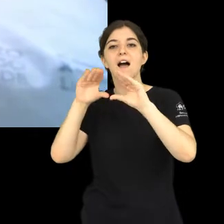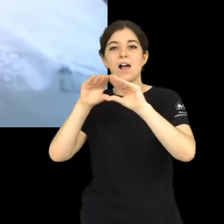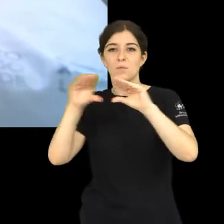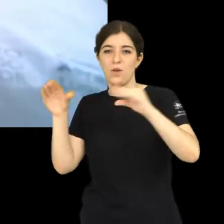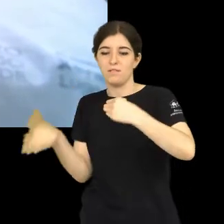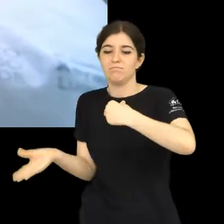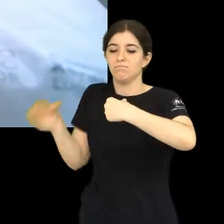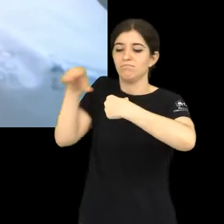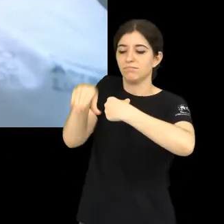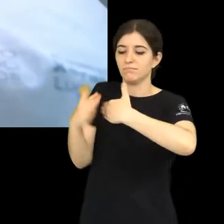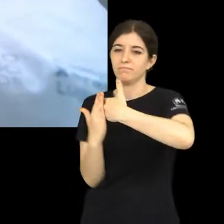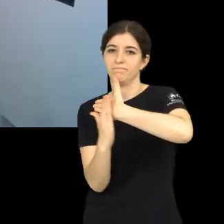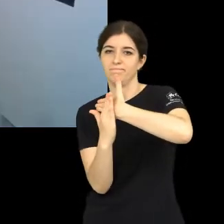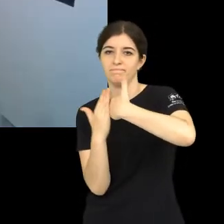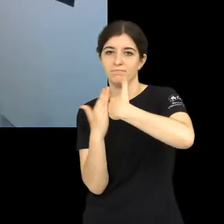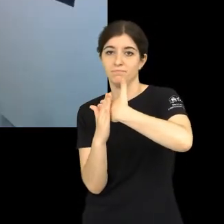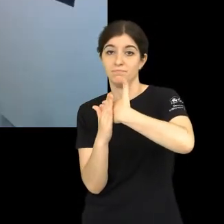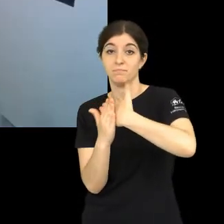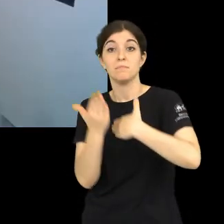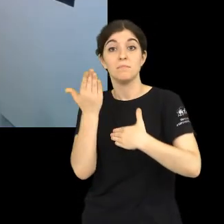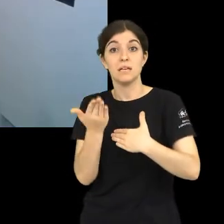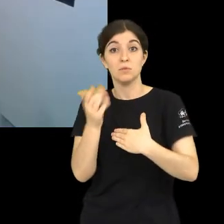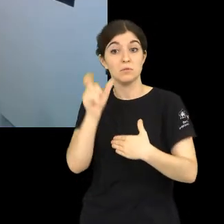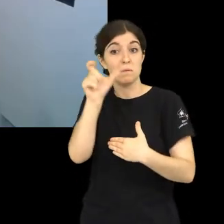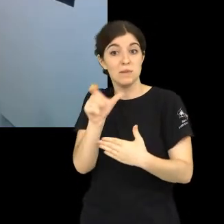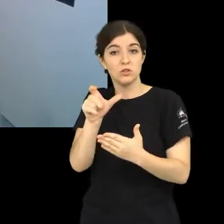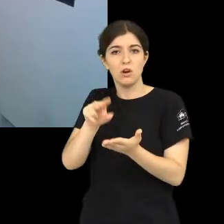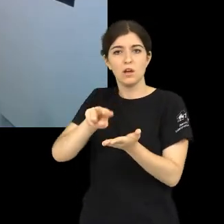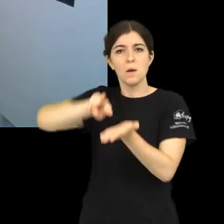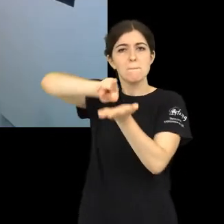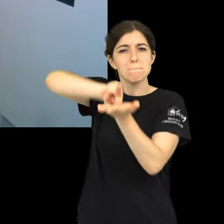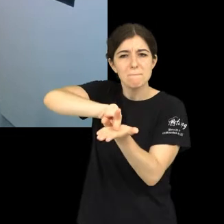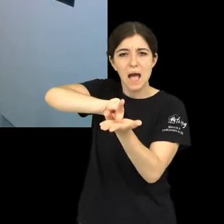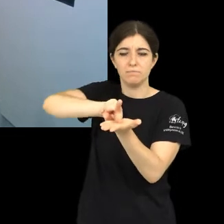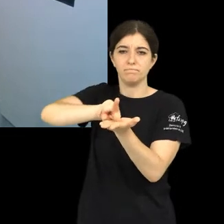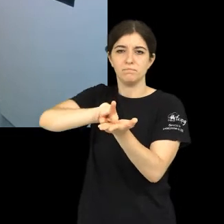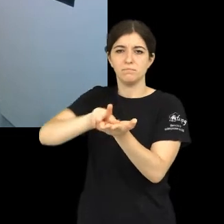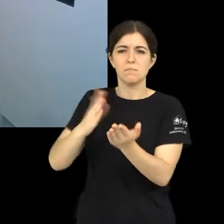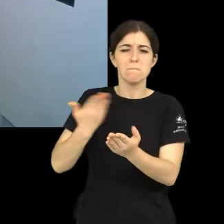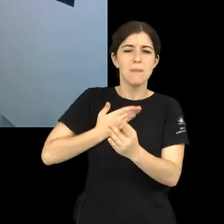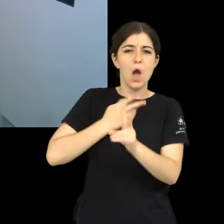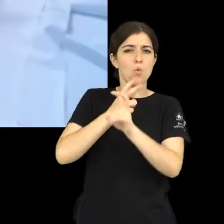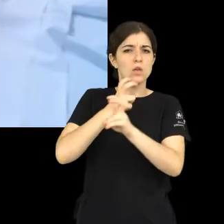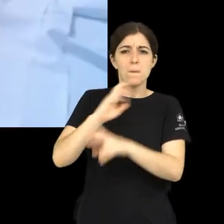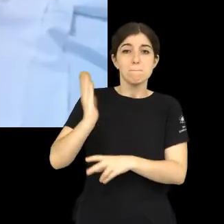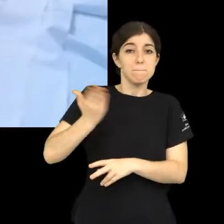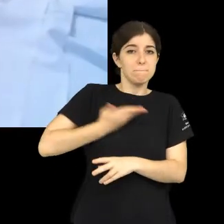Es muy importante no dejar al paciente en la posición de 90 grados para que no esté encima de las prominencias óseas.